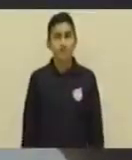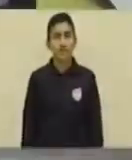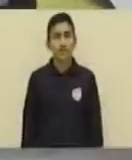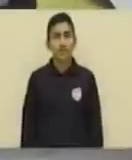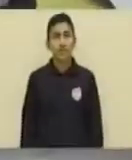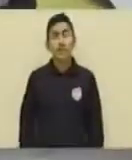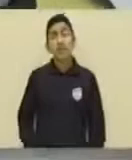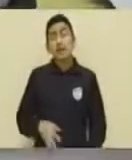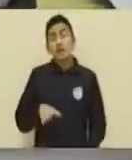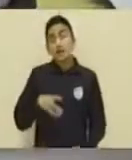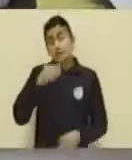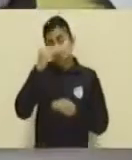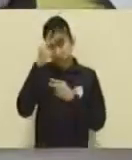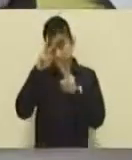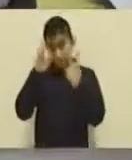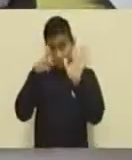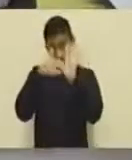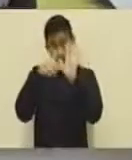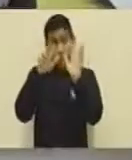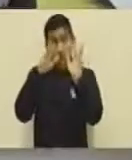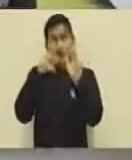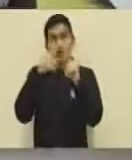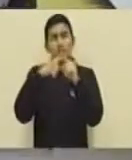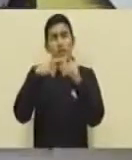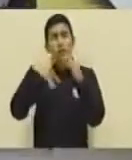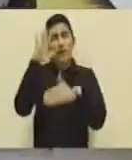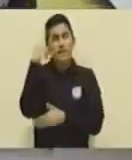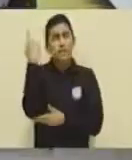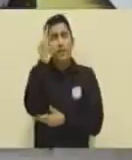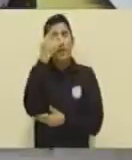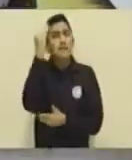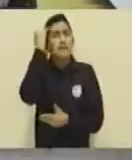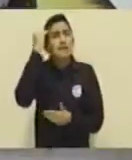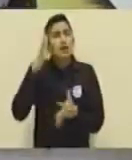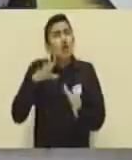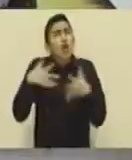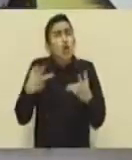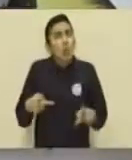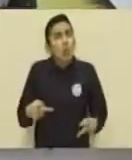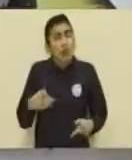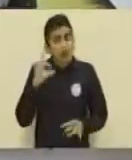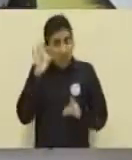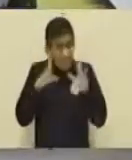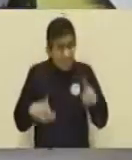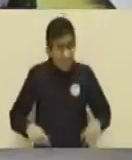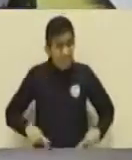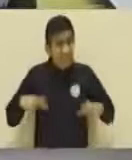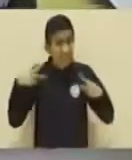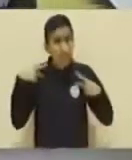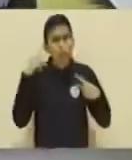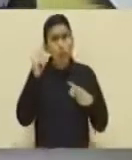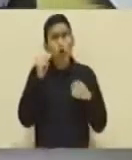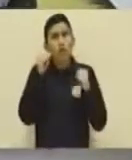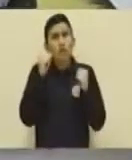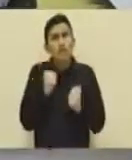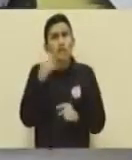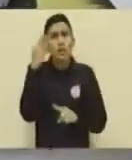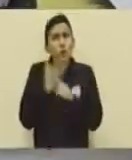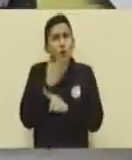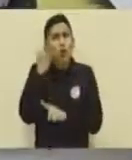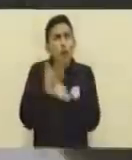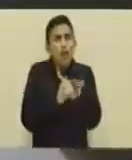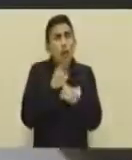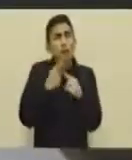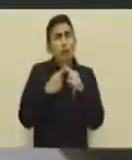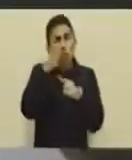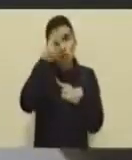que uno tiene establecidos, ¿verdad? Pero es muy importante el saber que a veces la vida pues nos va a poner obstáculos, ¿verdad? Y que los vamos a ir